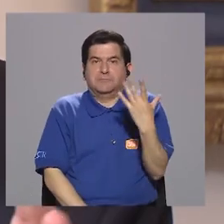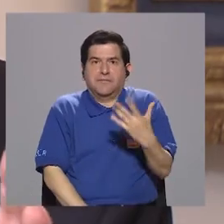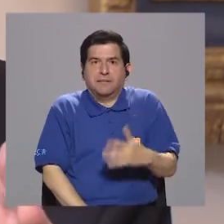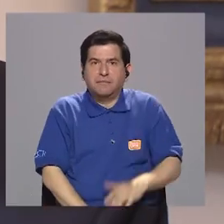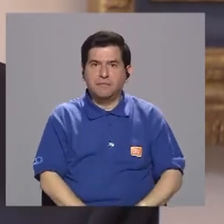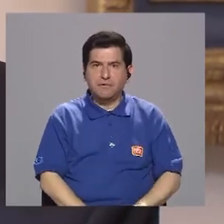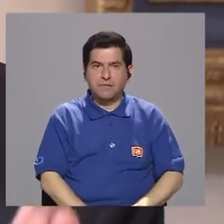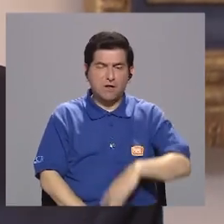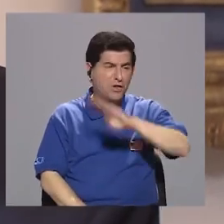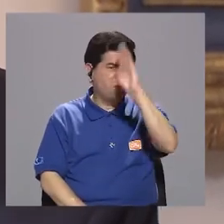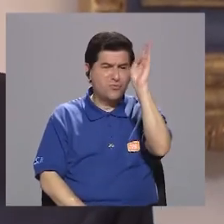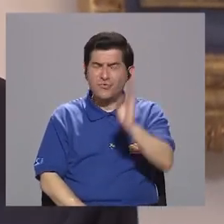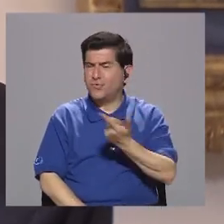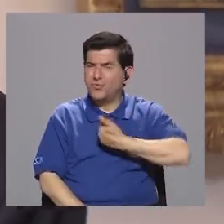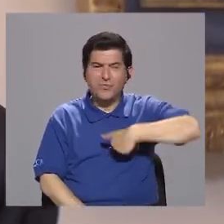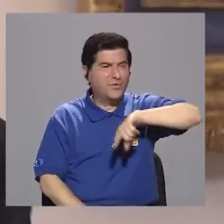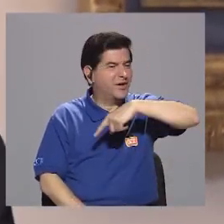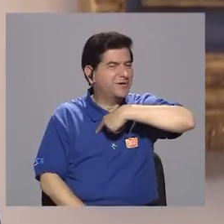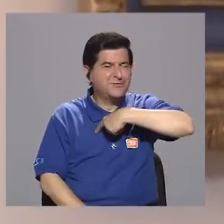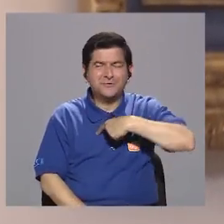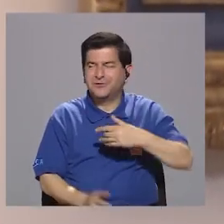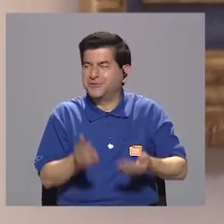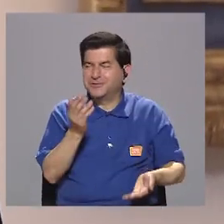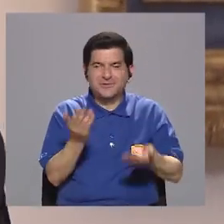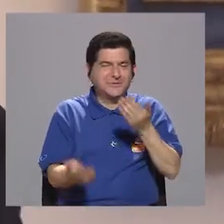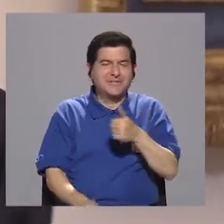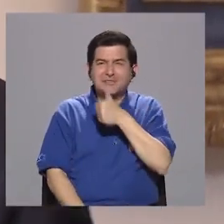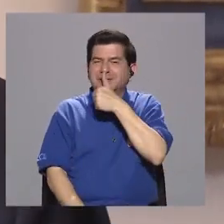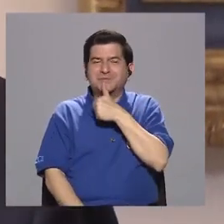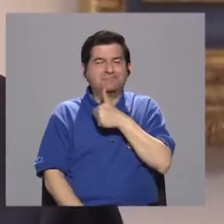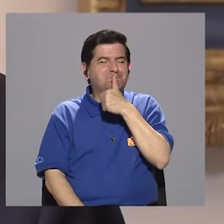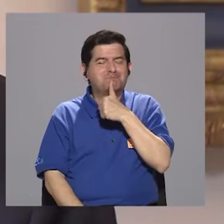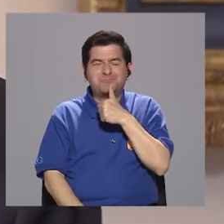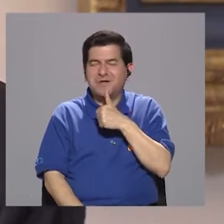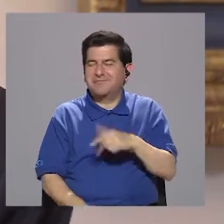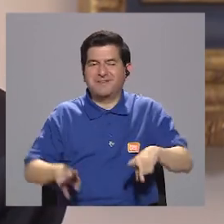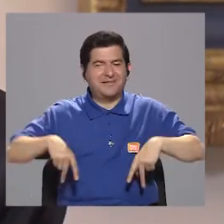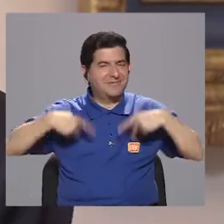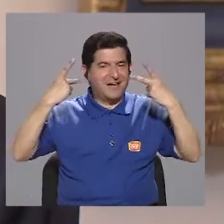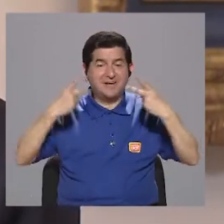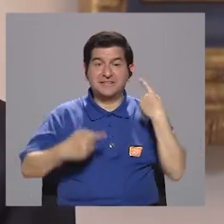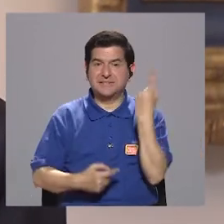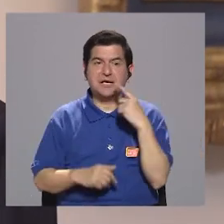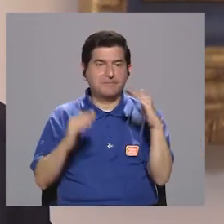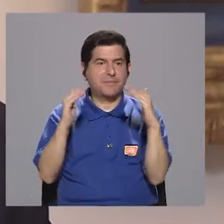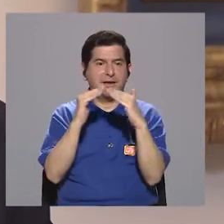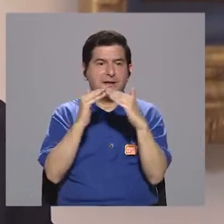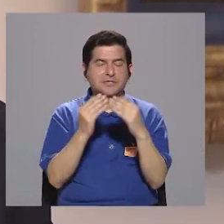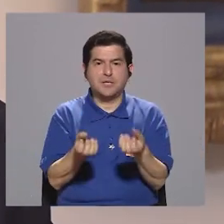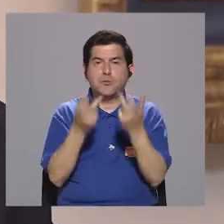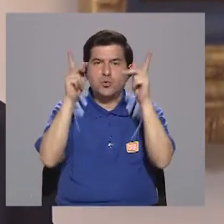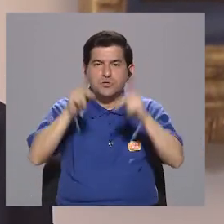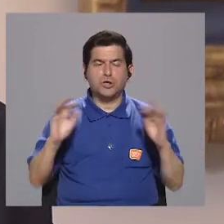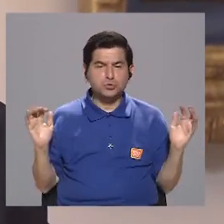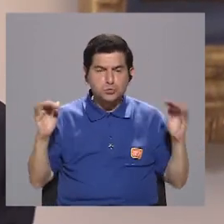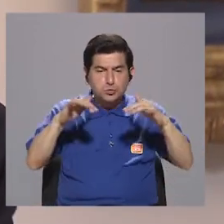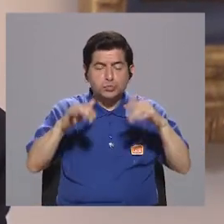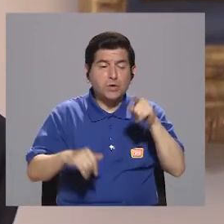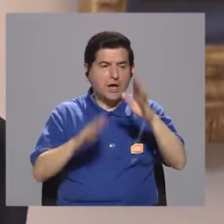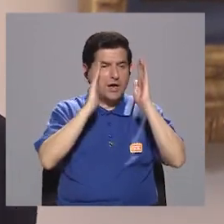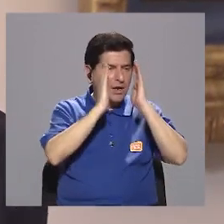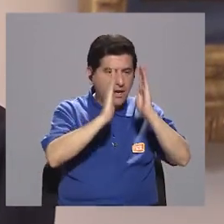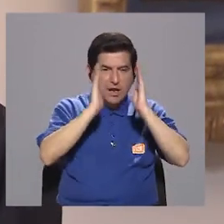permanentemente, ¿verdad? Y nunca tuvimos, dijéramos, privacidad, siempre era una casa llena de gente y